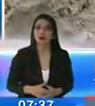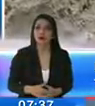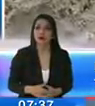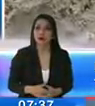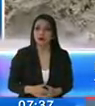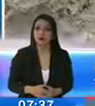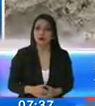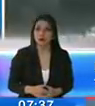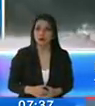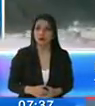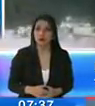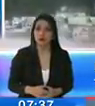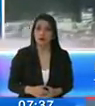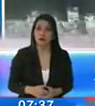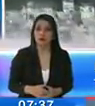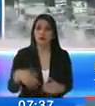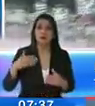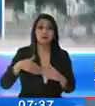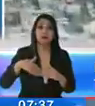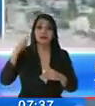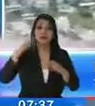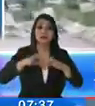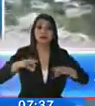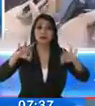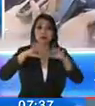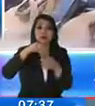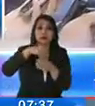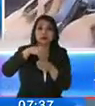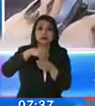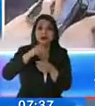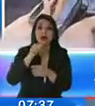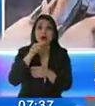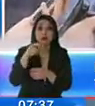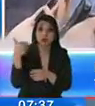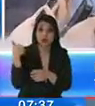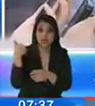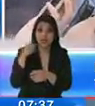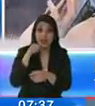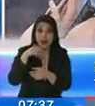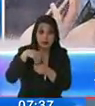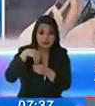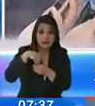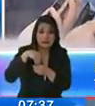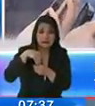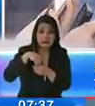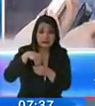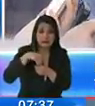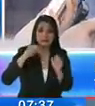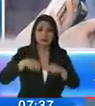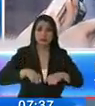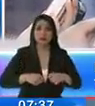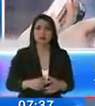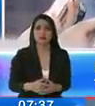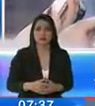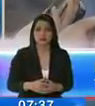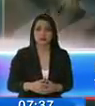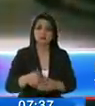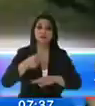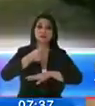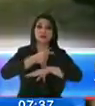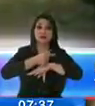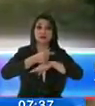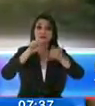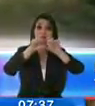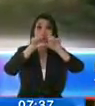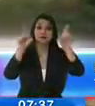y como nos dice lo más importante ahorrar el agua a las personas que sí tienen el líquido vital y reiteramos el gerente de la empresa